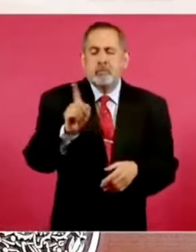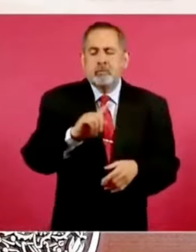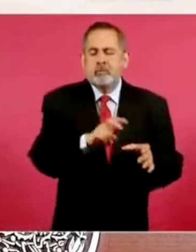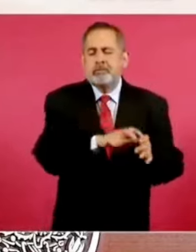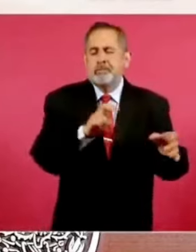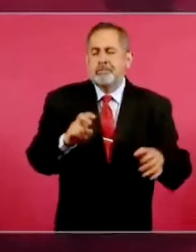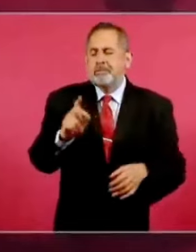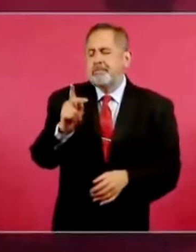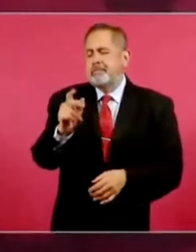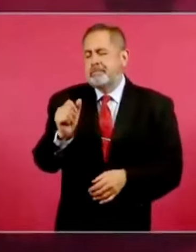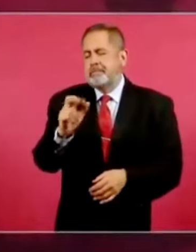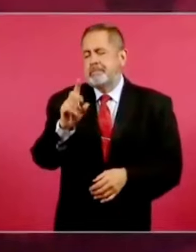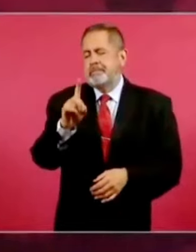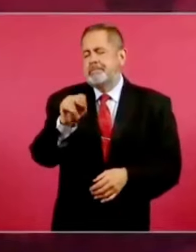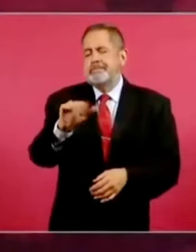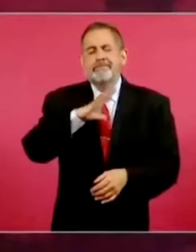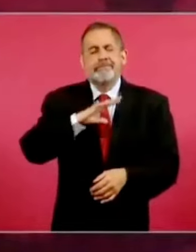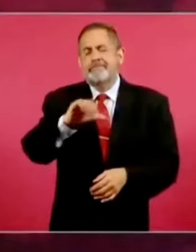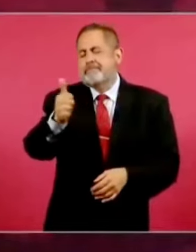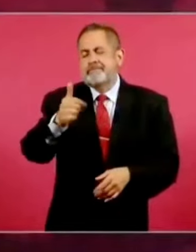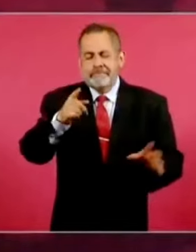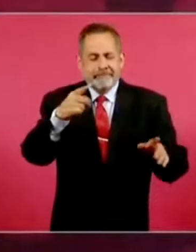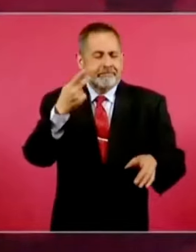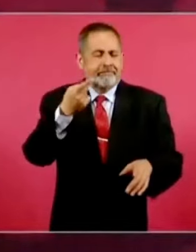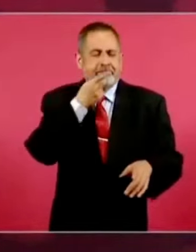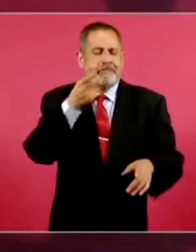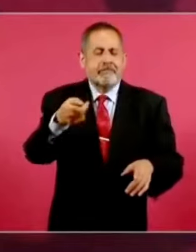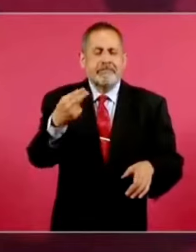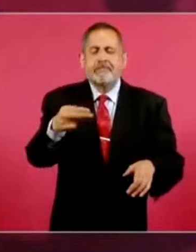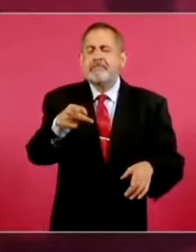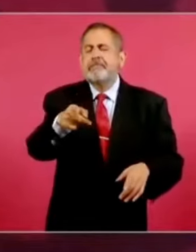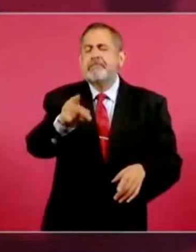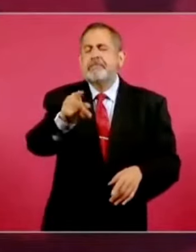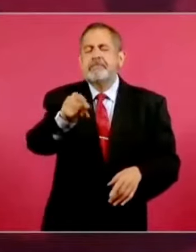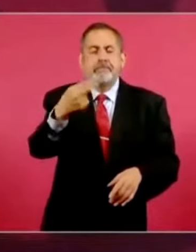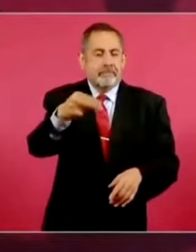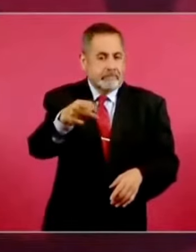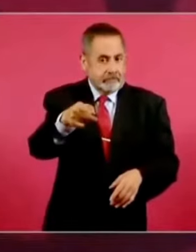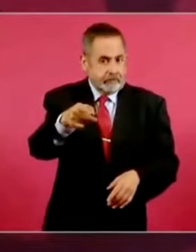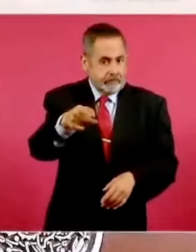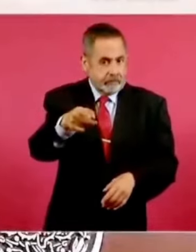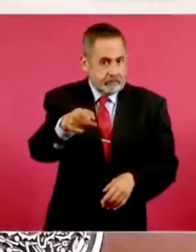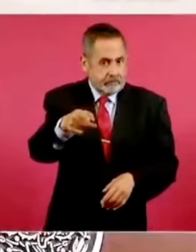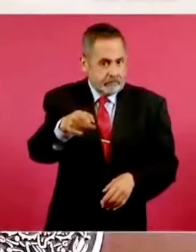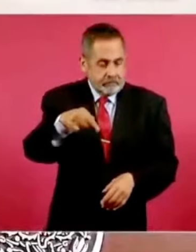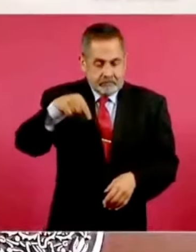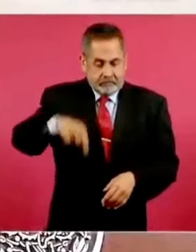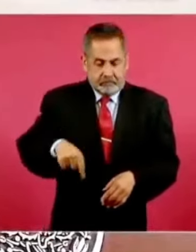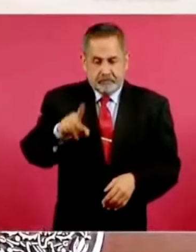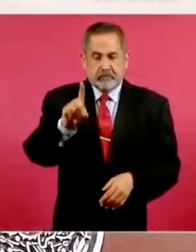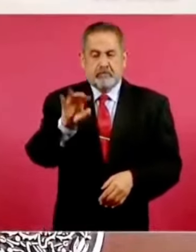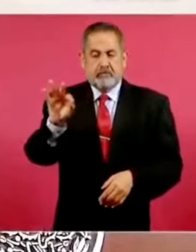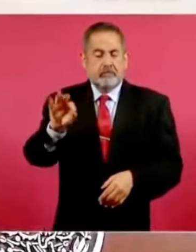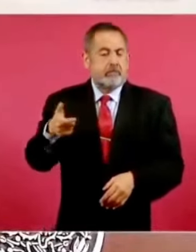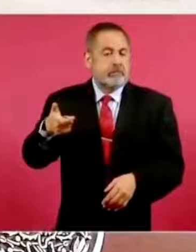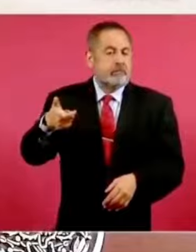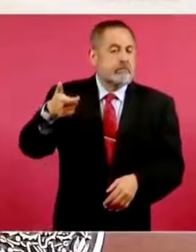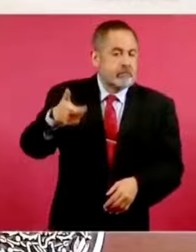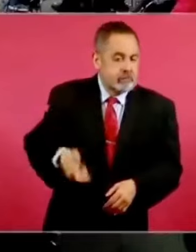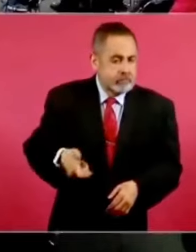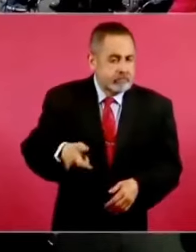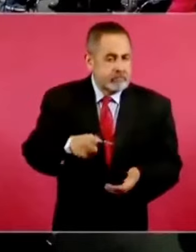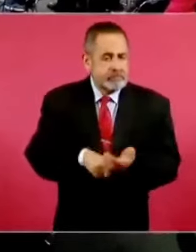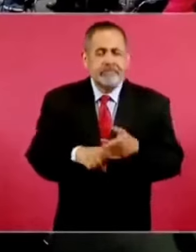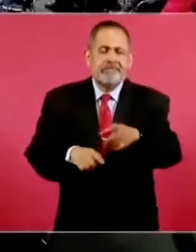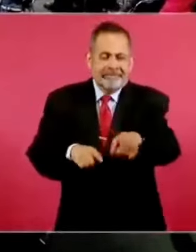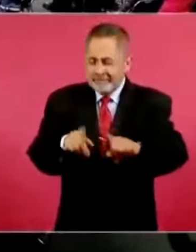Pardinas, y hay otro, el que dijo de que… Aquí en el DF, los que pagaban impuestos, ese, o